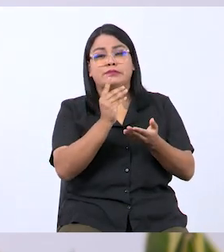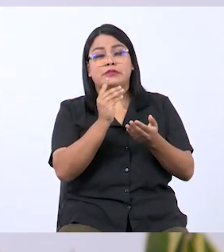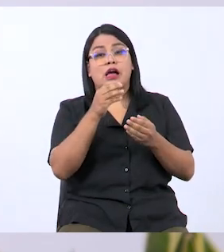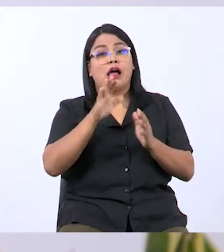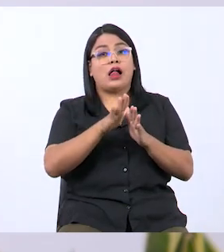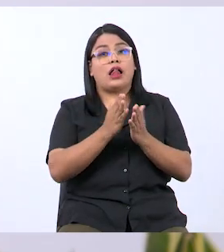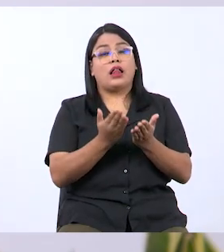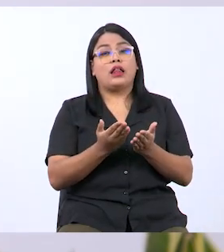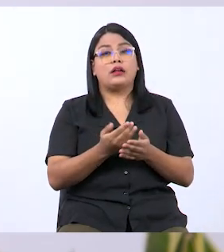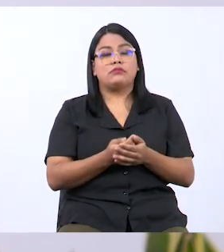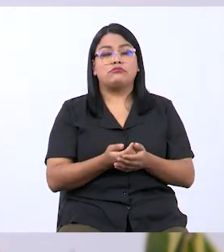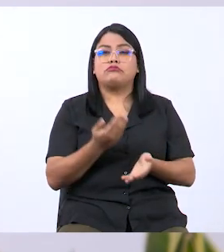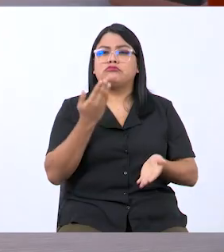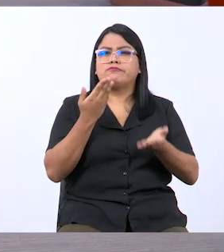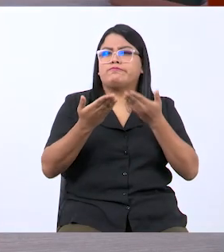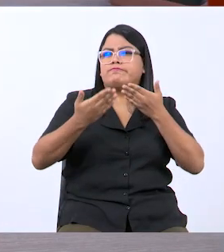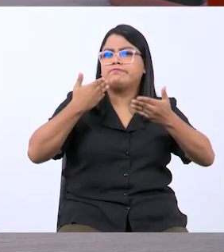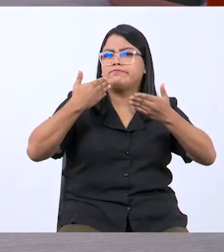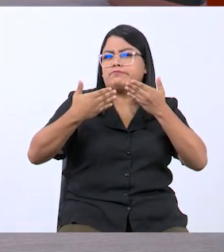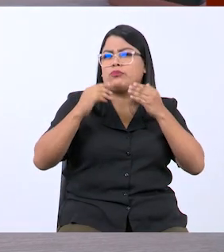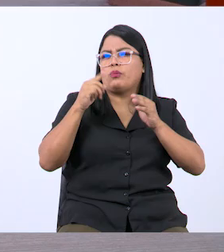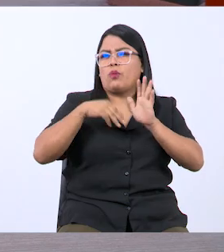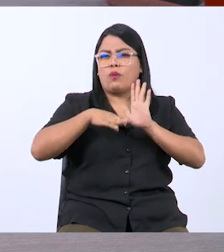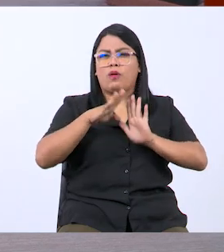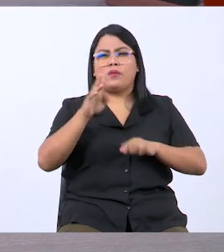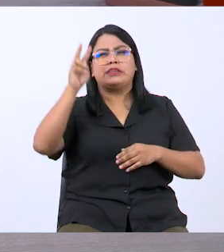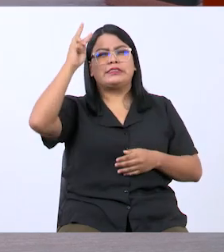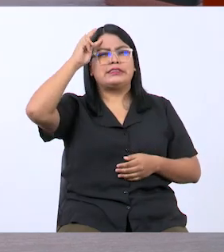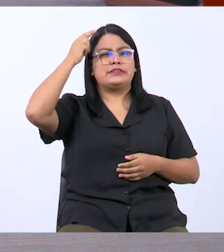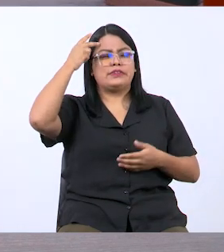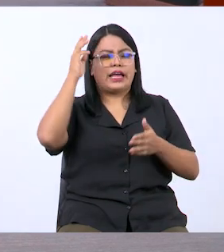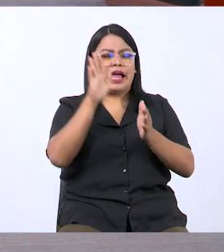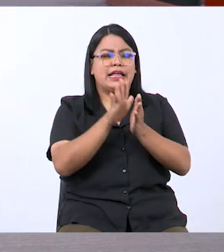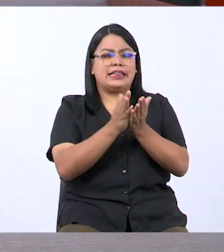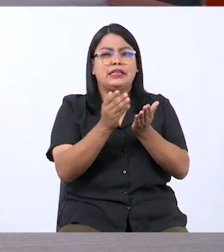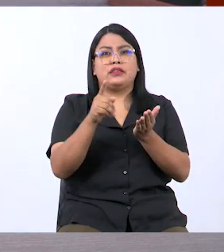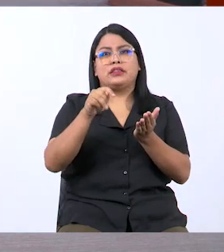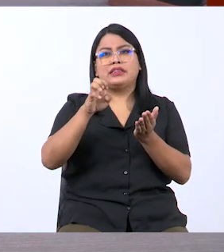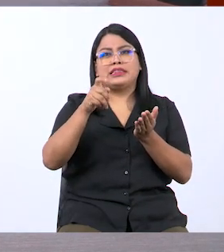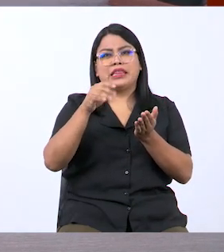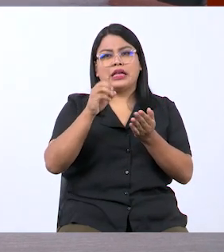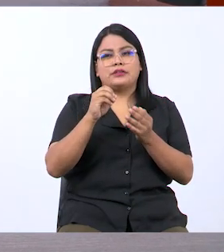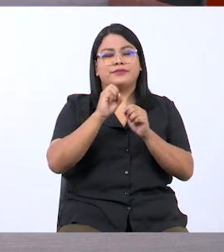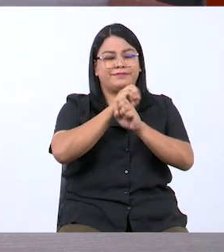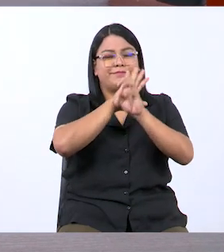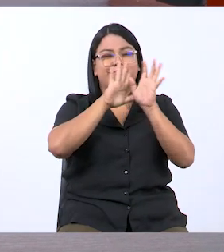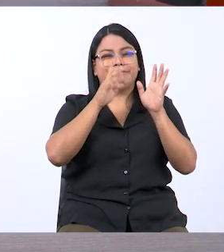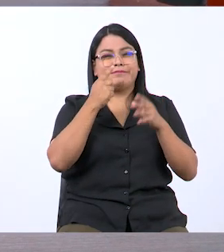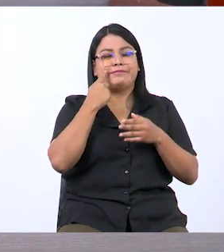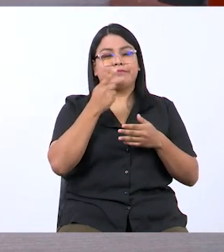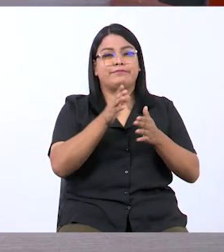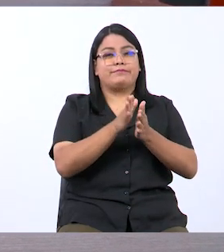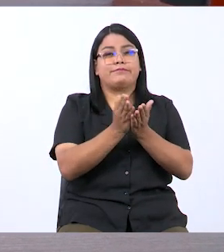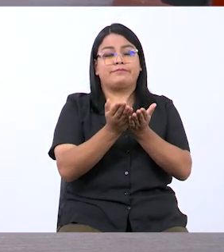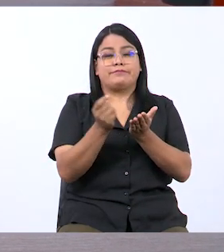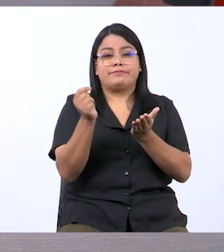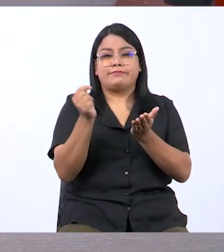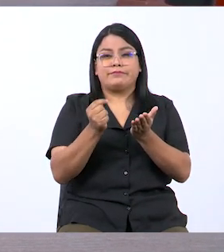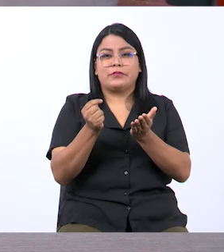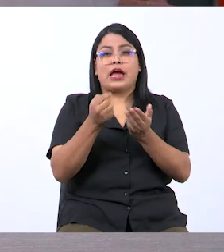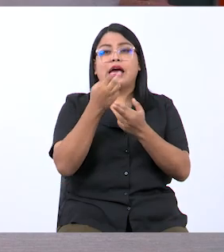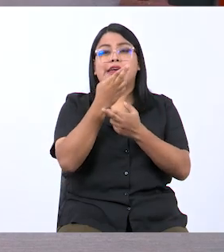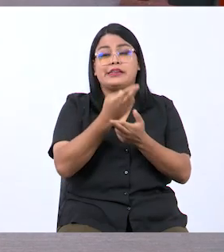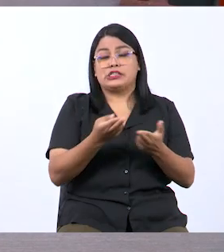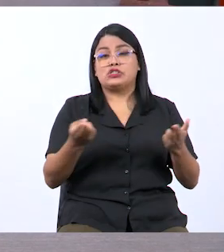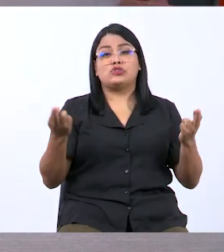secuencia didáctica del libro de texto, nos podría explicar un poco qué es un libro de texto? Claro, Antonieta. El libro de texto no es